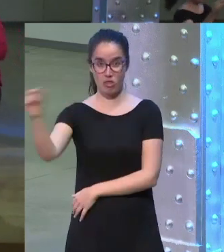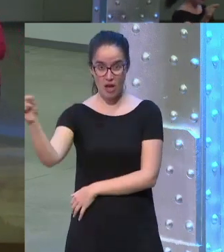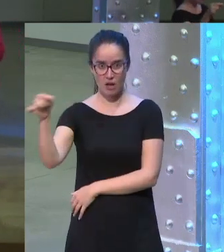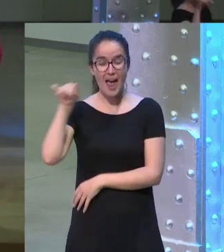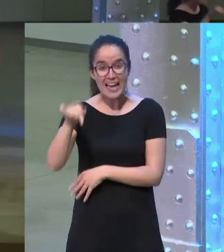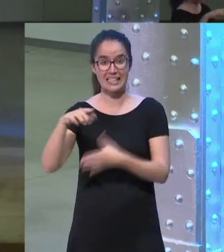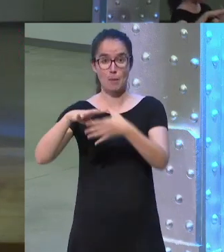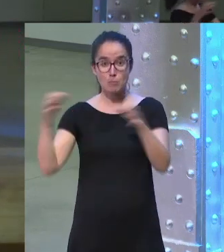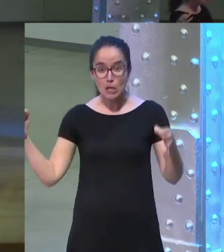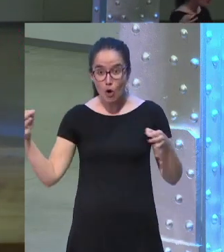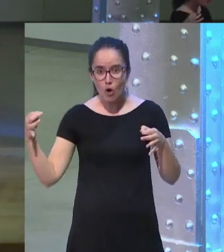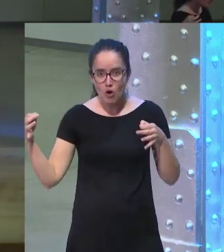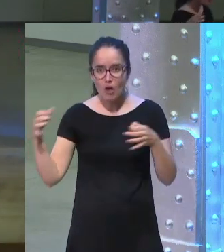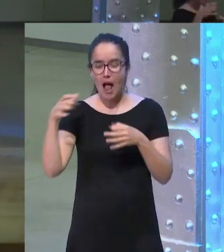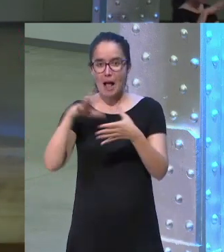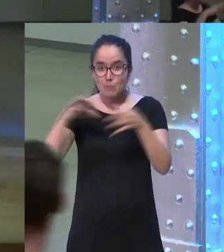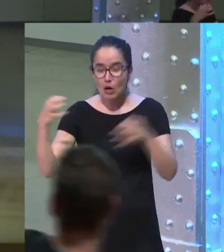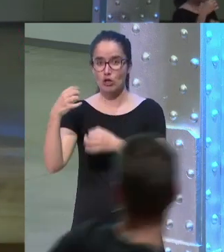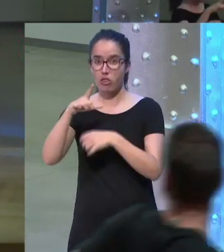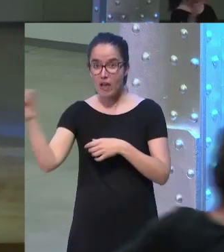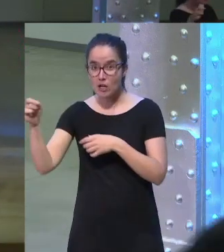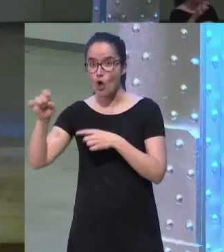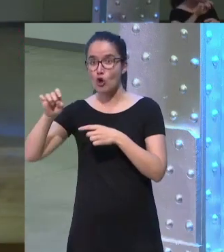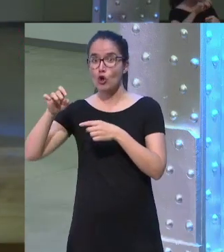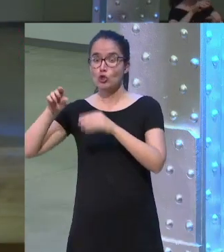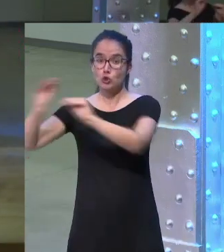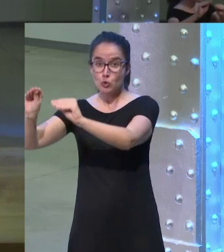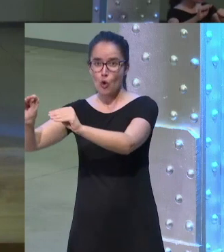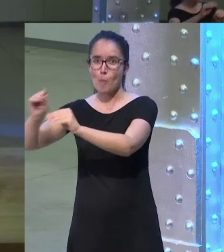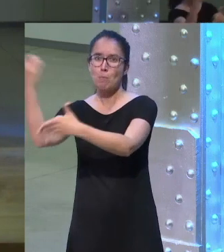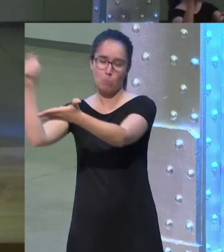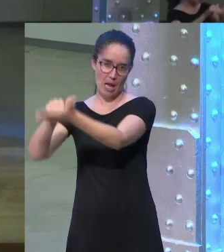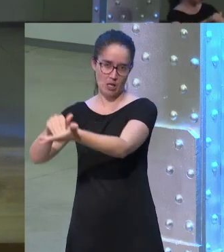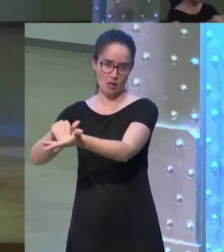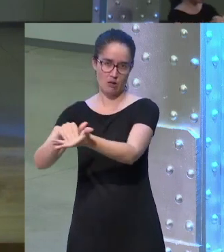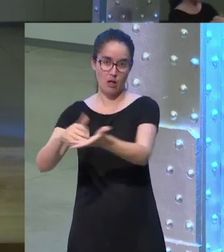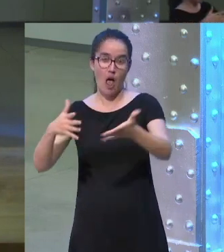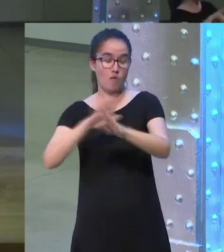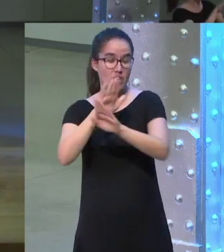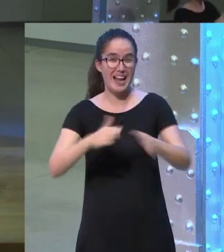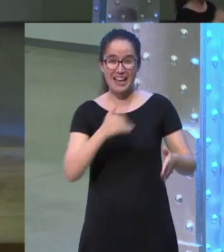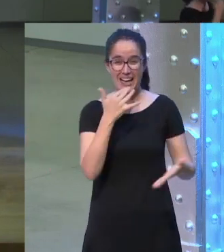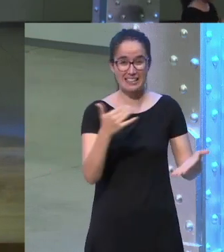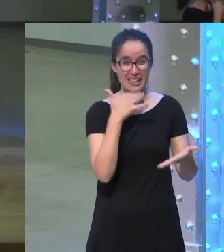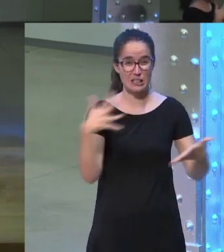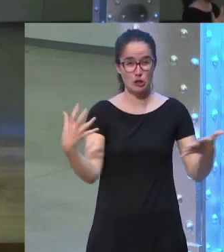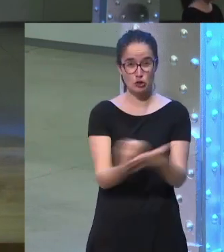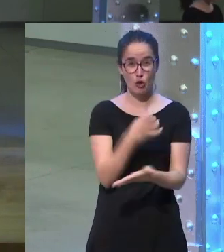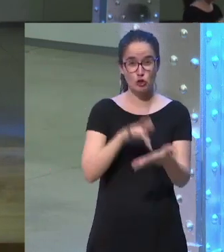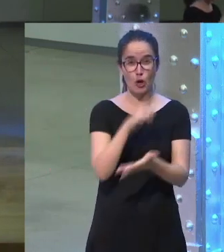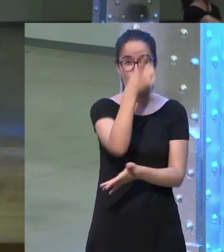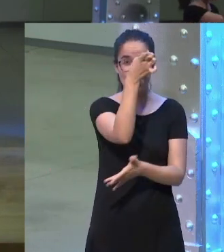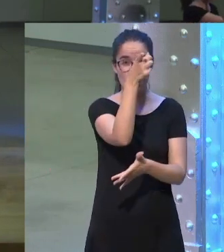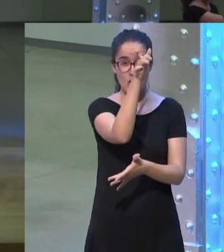amigos, seguro que entre sus amigos hay uno que tiene 1000, que siempre va subiendo, que todos tenemos, casi todos, no todos, un amigo que